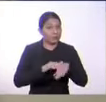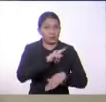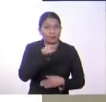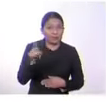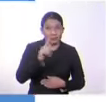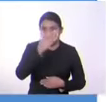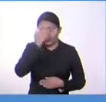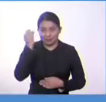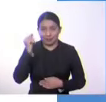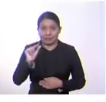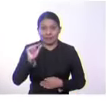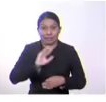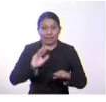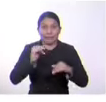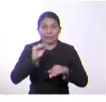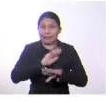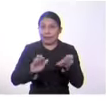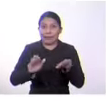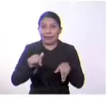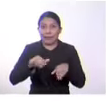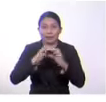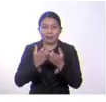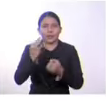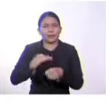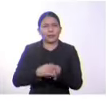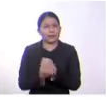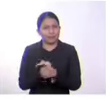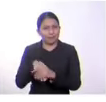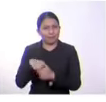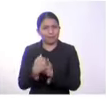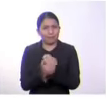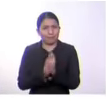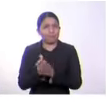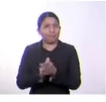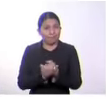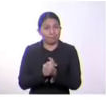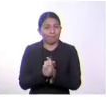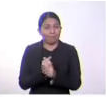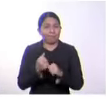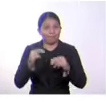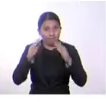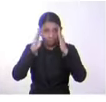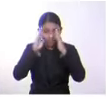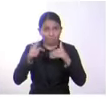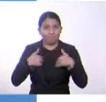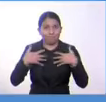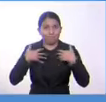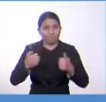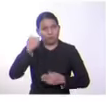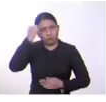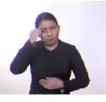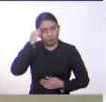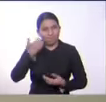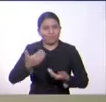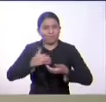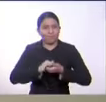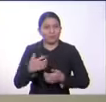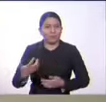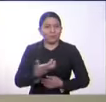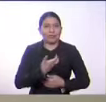antes de finalizar esta teleclase, lavarnos las manos, estar pendientes de nuestra salud y sobre todo que aprendan junto con nosotros